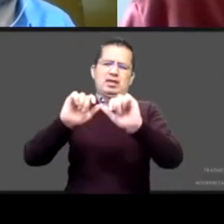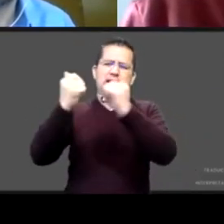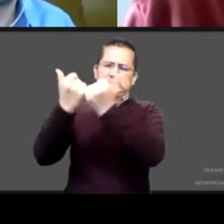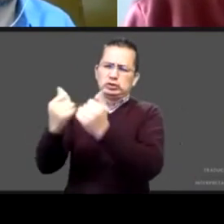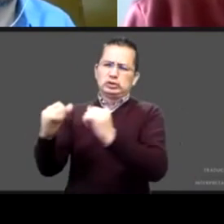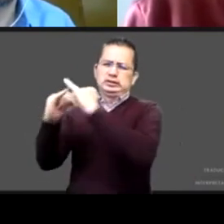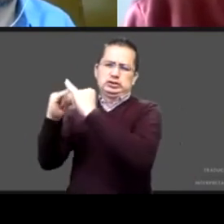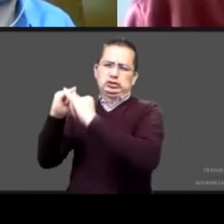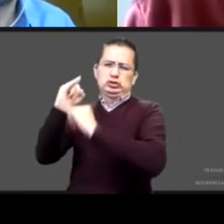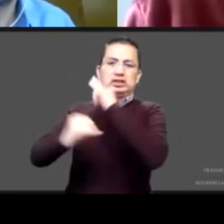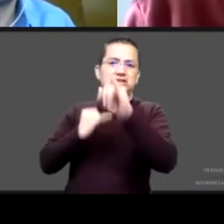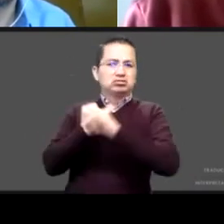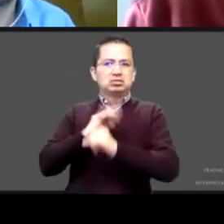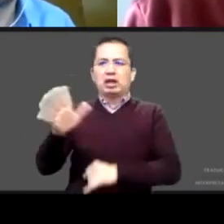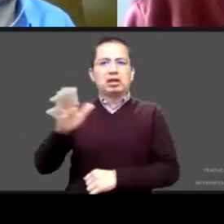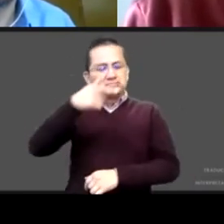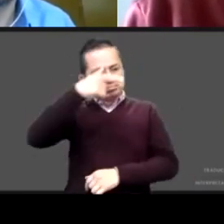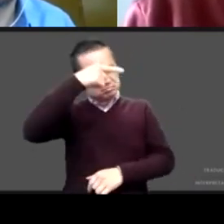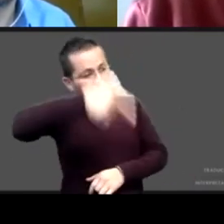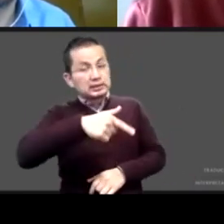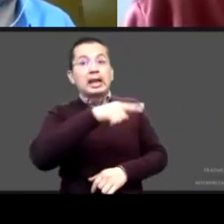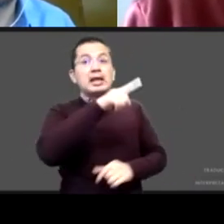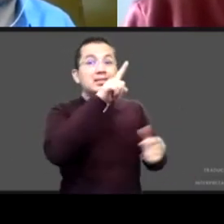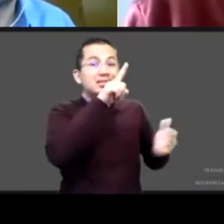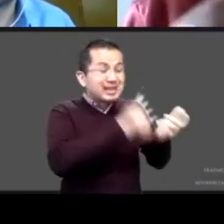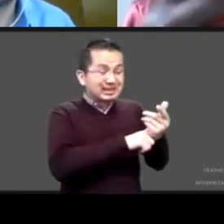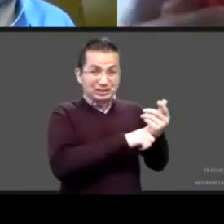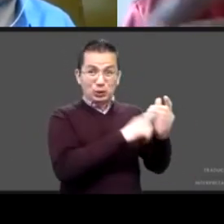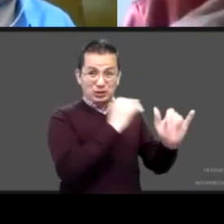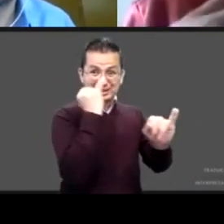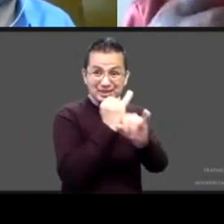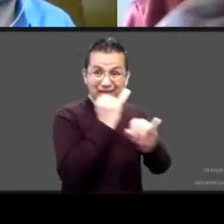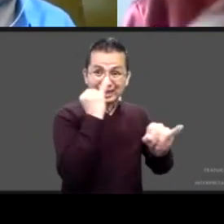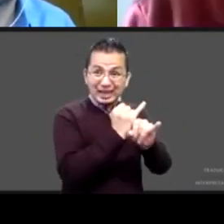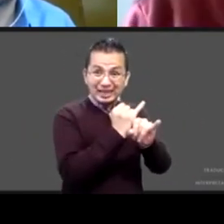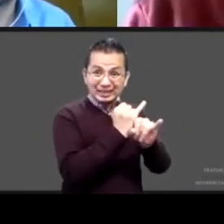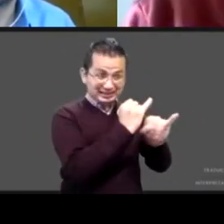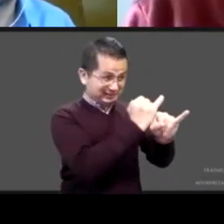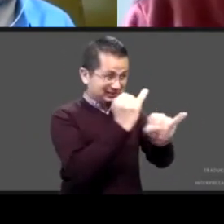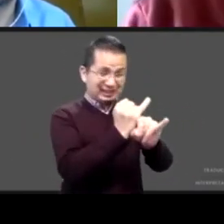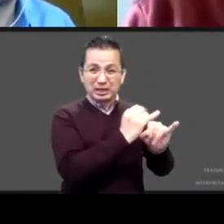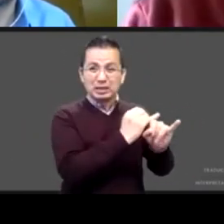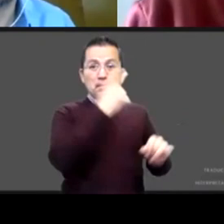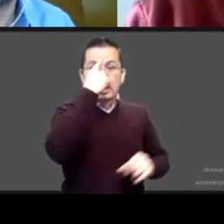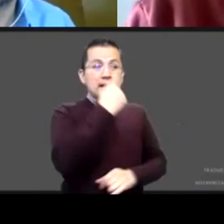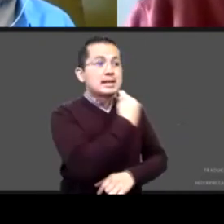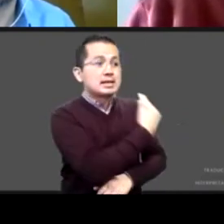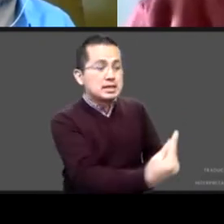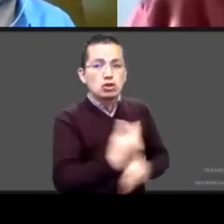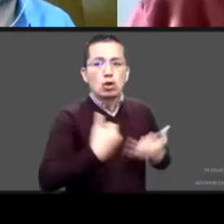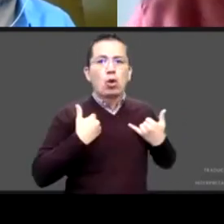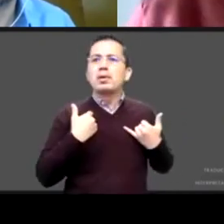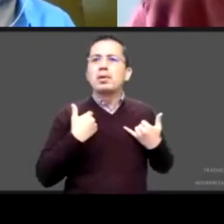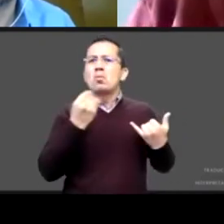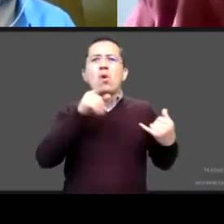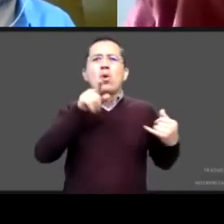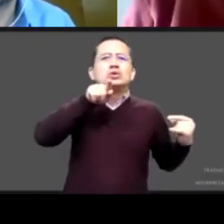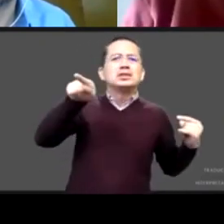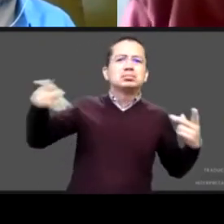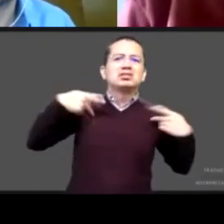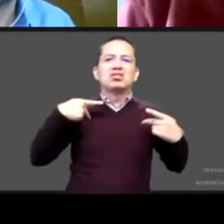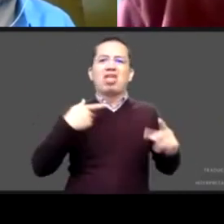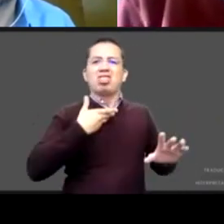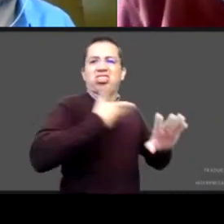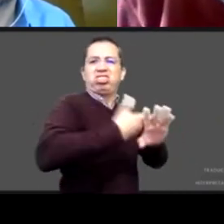los agresores sexuales en las redes de Internet, la fragilidad del diálogo intergeneracional y, en